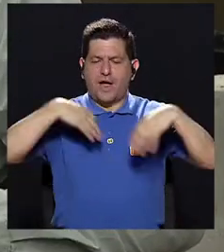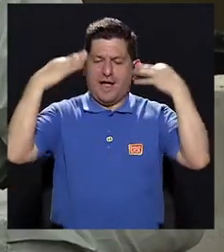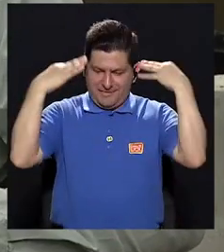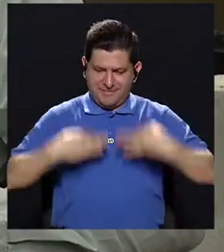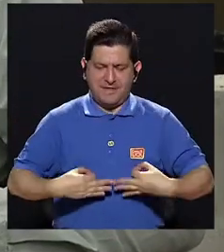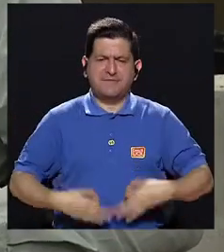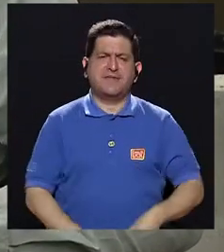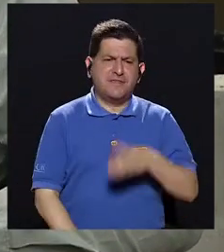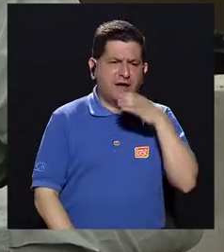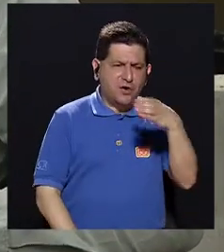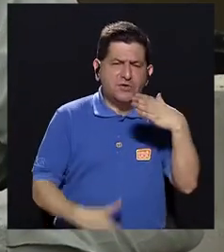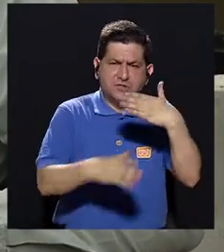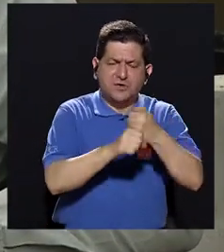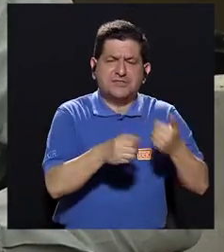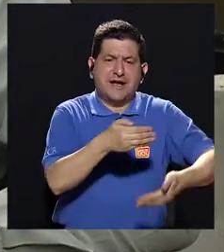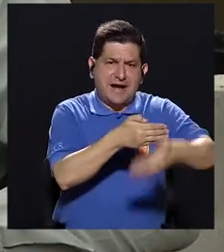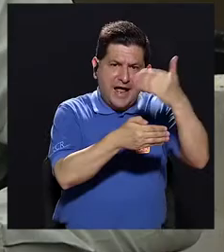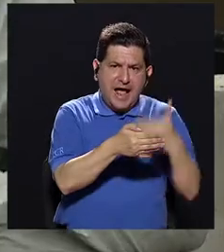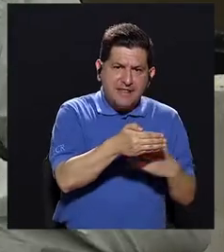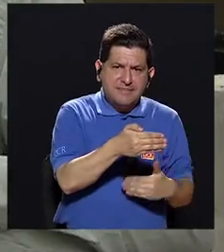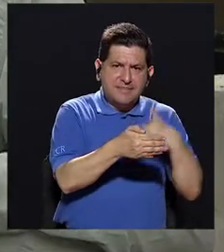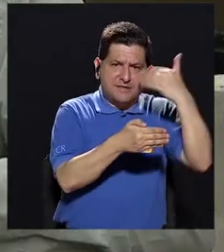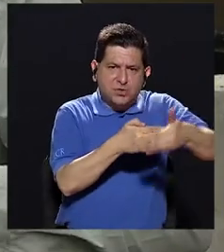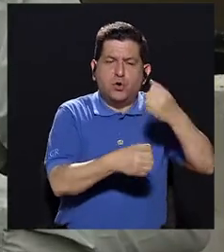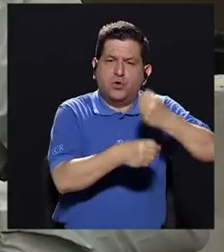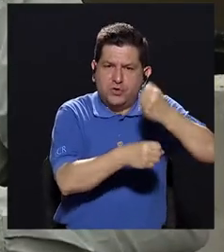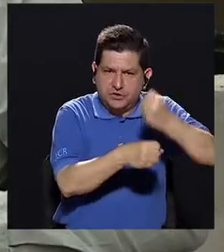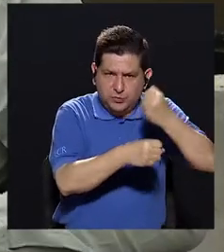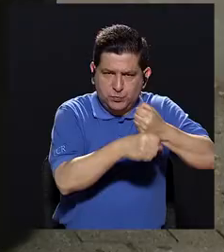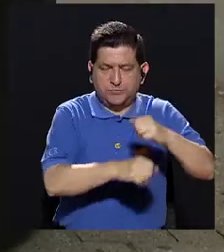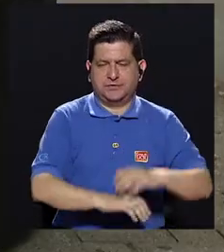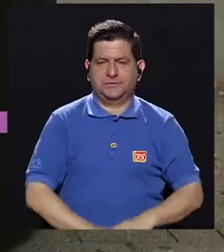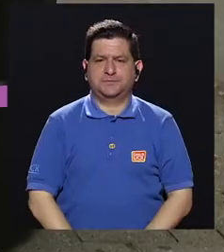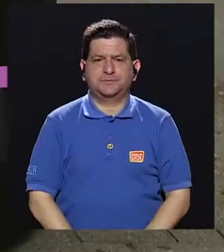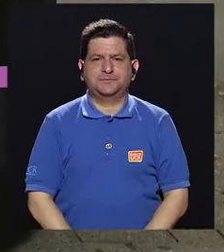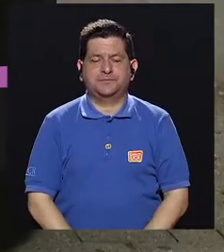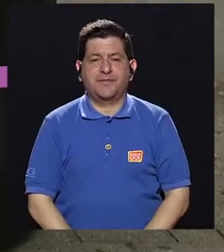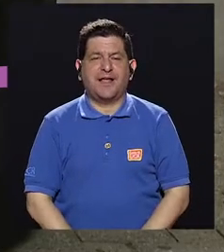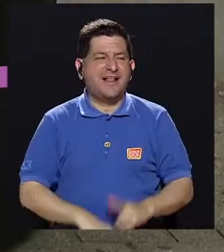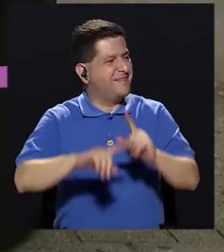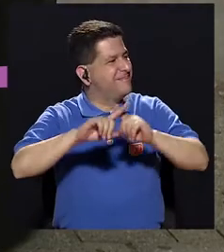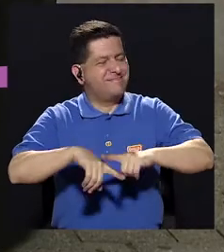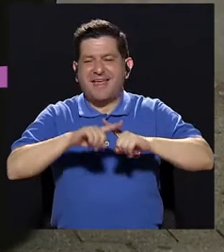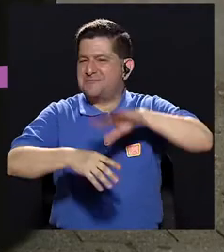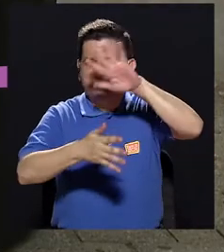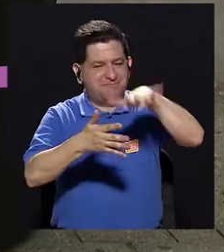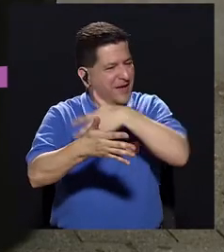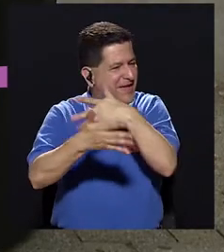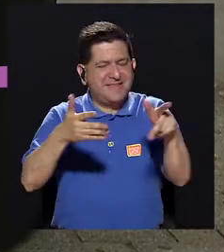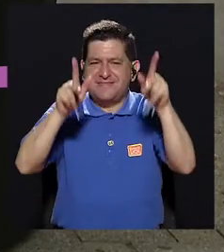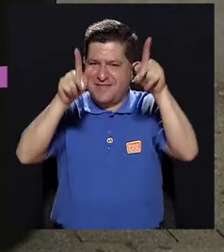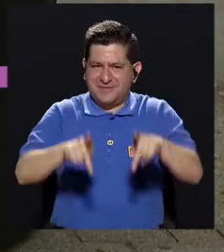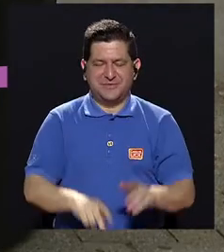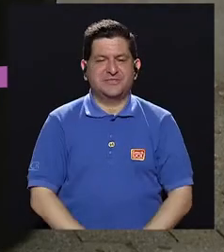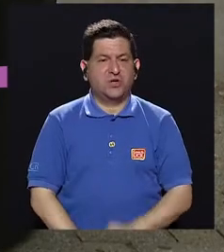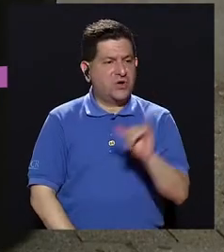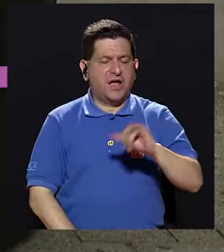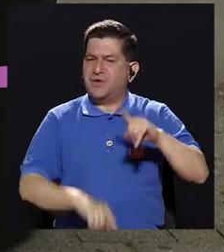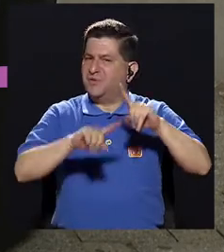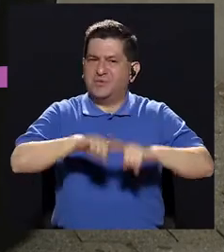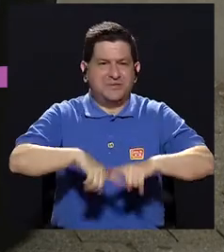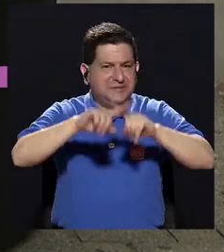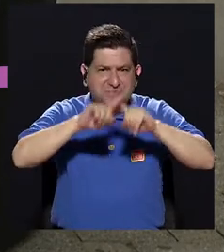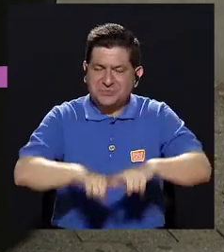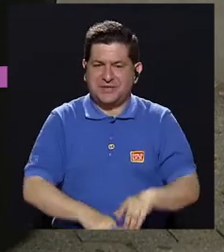físico, ¿es más recomendable hacerlo antes o después de trabajar? Eso depende mucho del horario de la persona, depende mucho